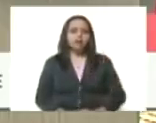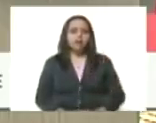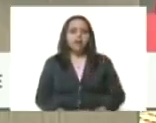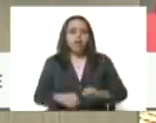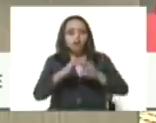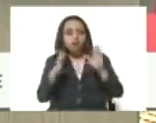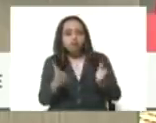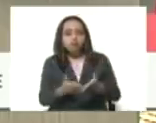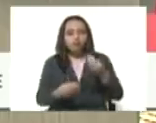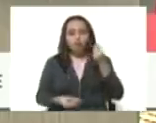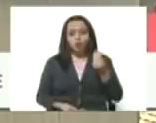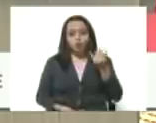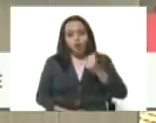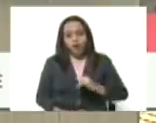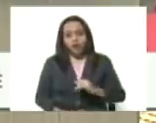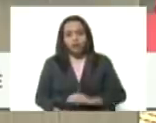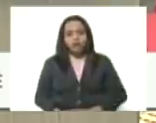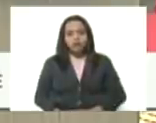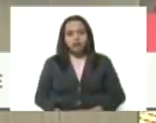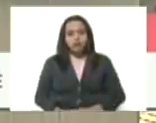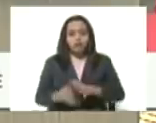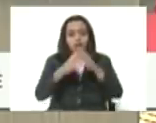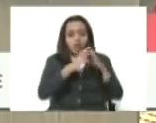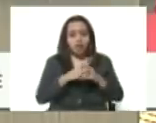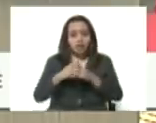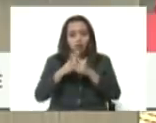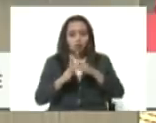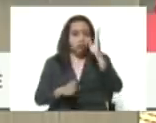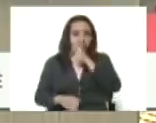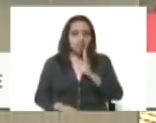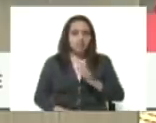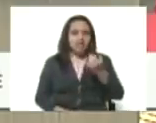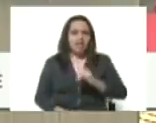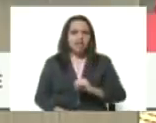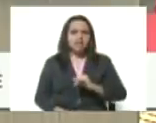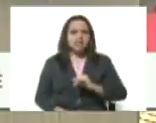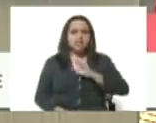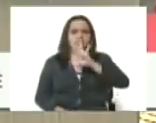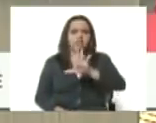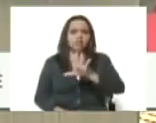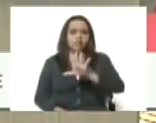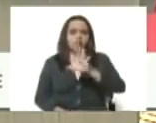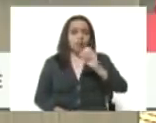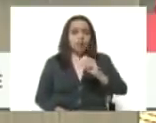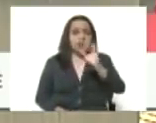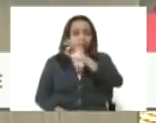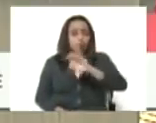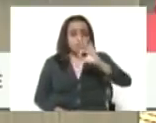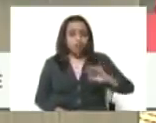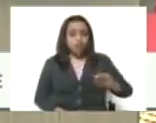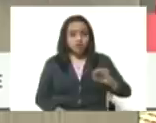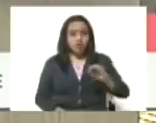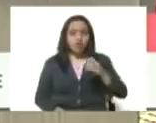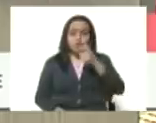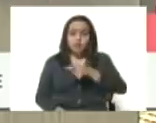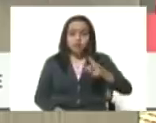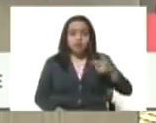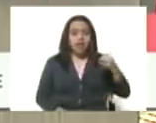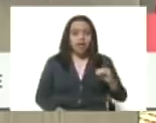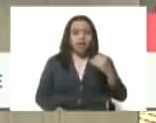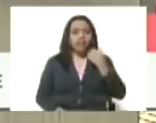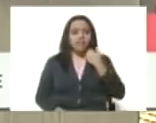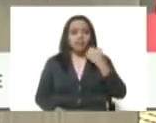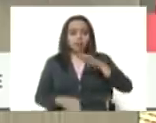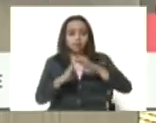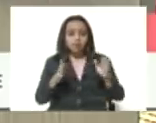mundo. Fíjense, Estados Unidos y Brasil representan el 50% de los casos a nivel mundial.